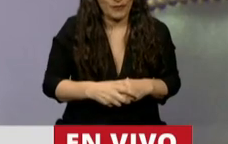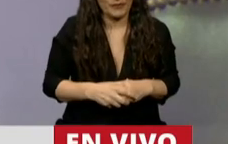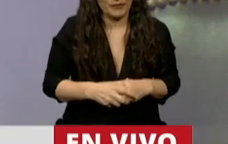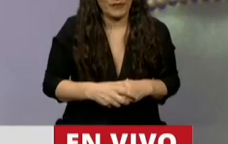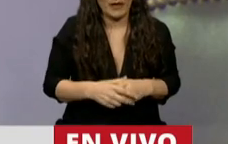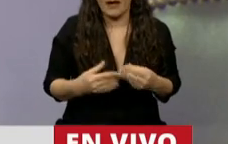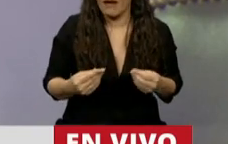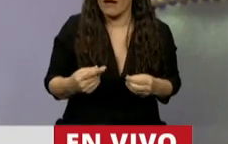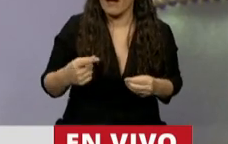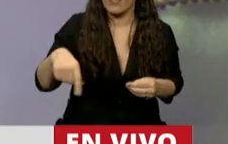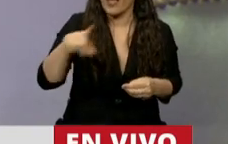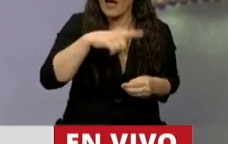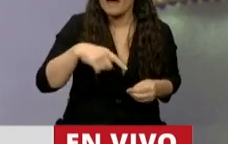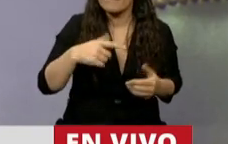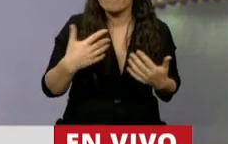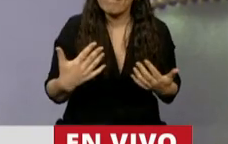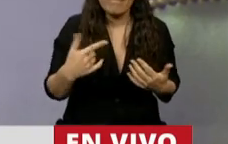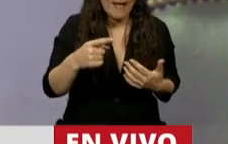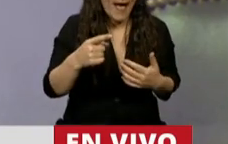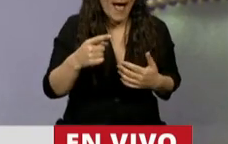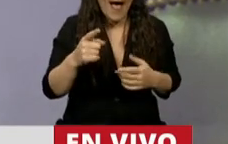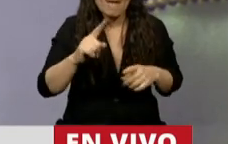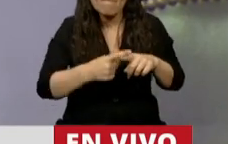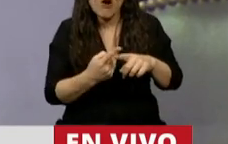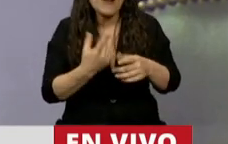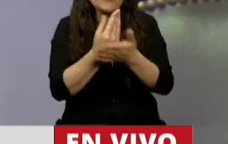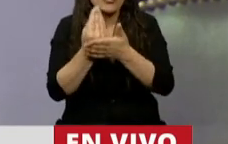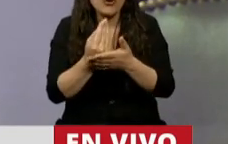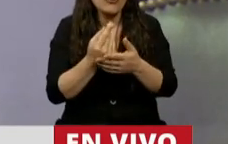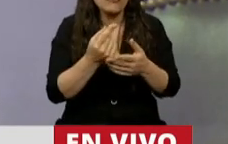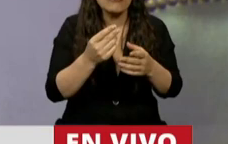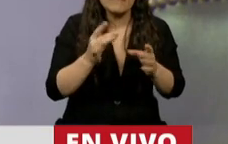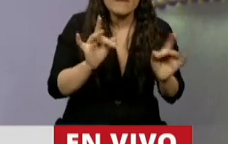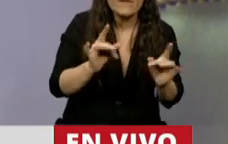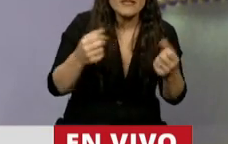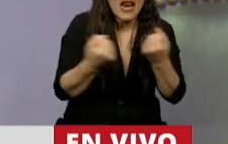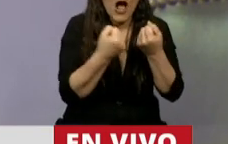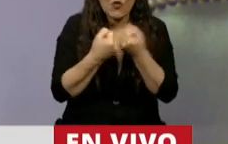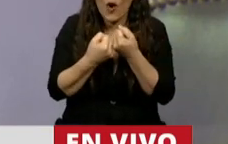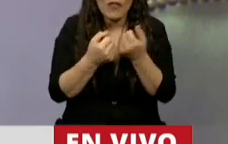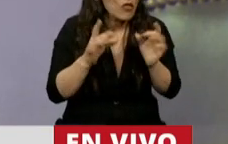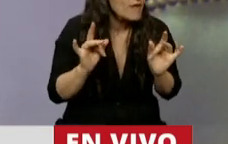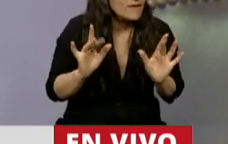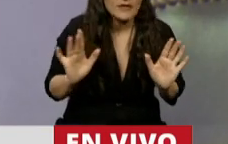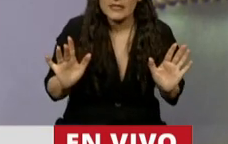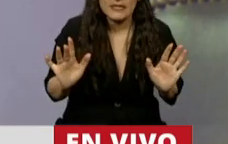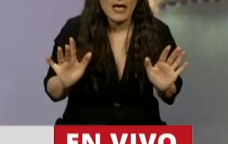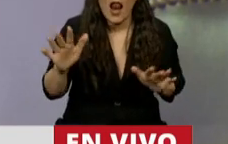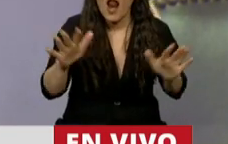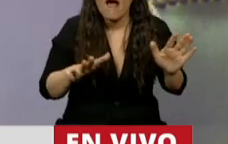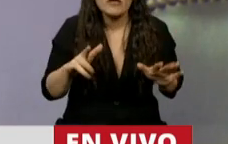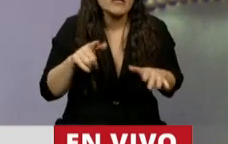que tenemos en la dirigencia política argentina para encontrar acuerdos, aún en momentos